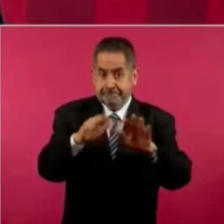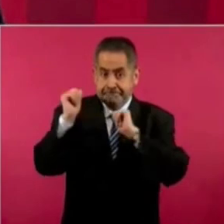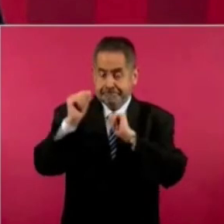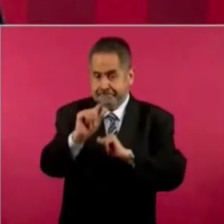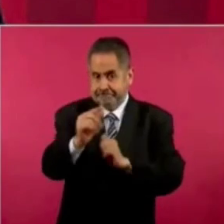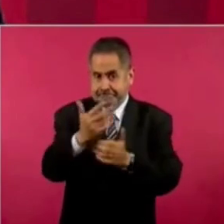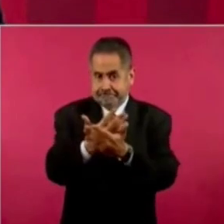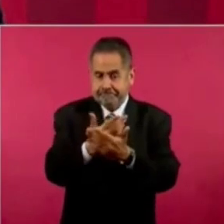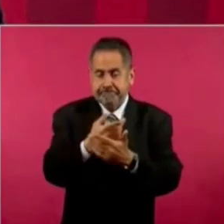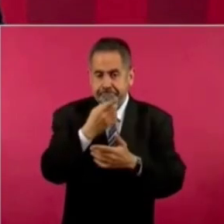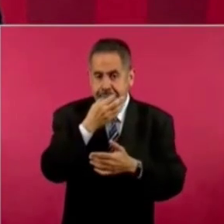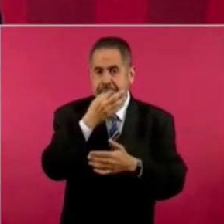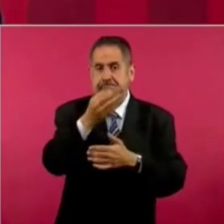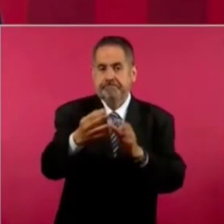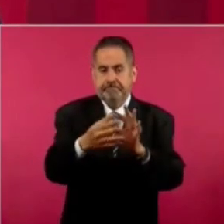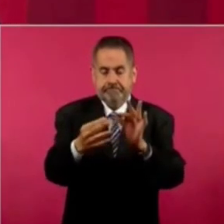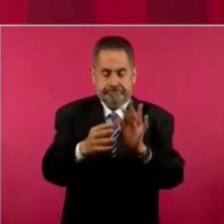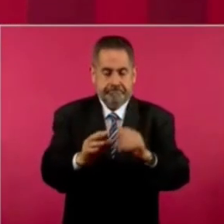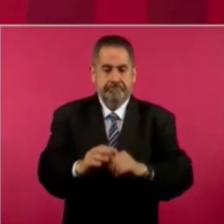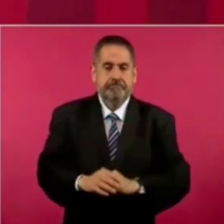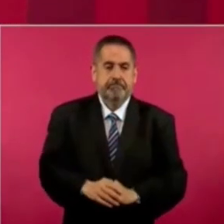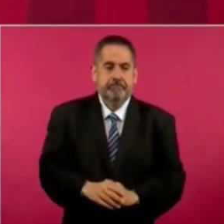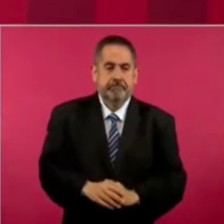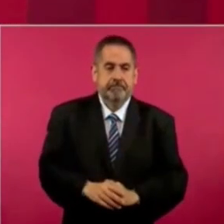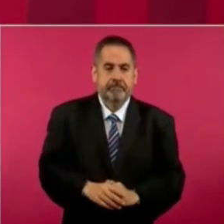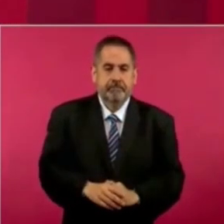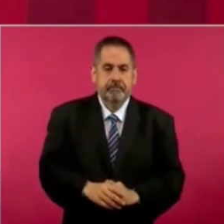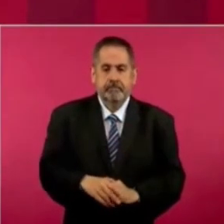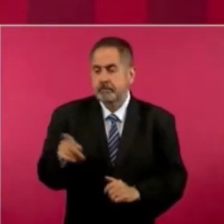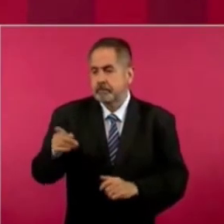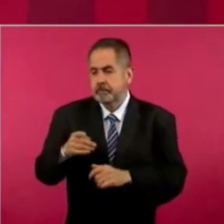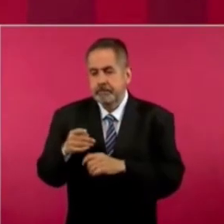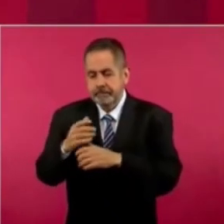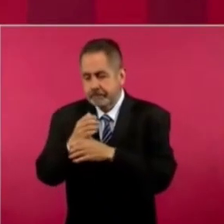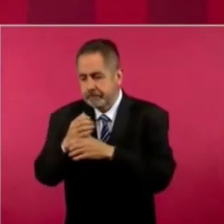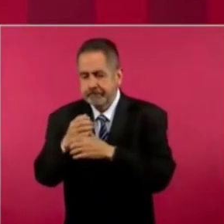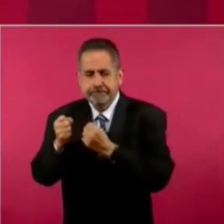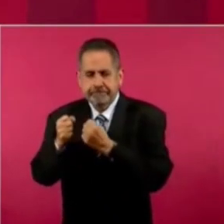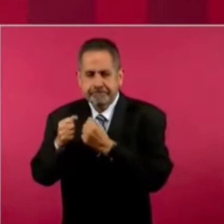a desayunar, al café con leche con pan.